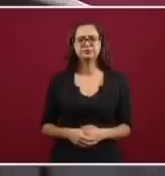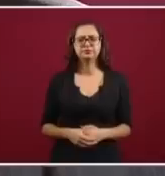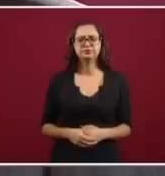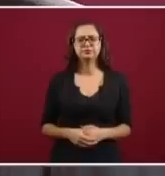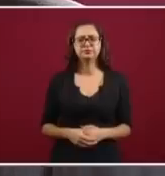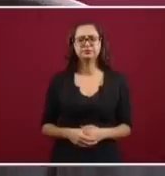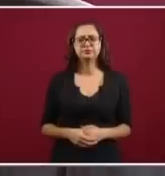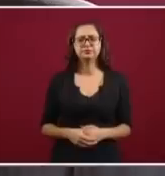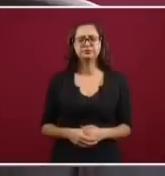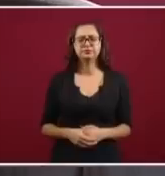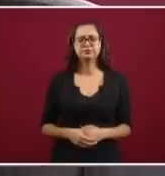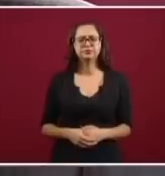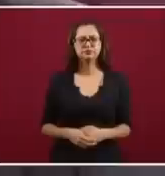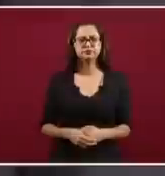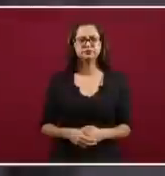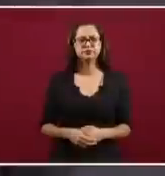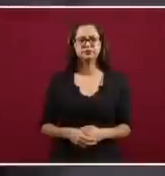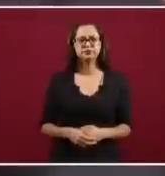en términos